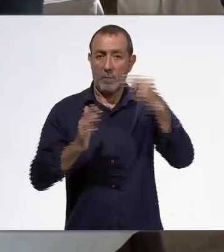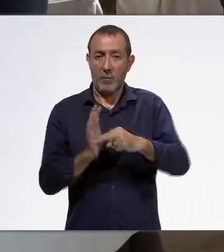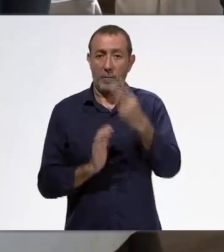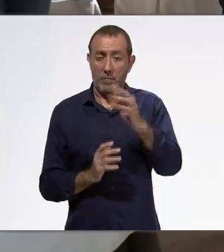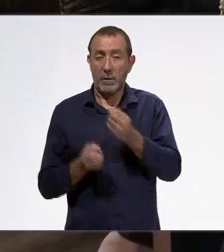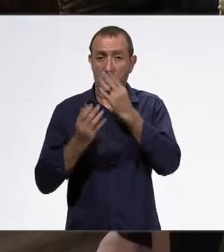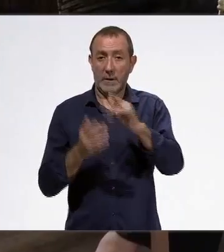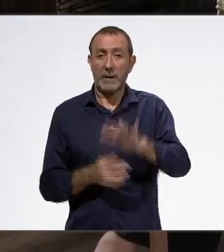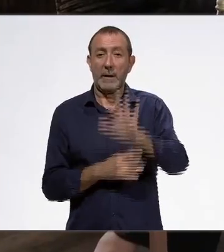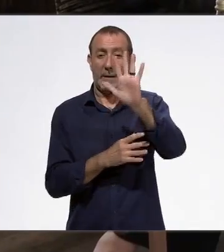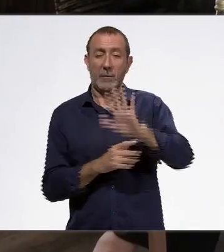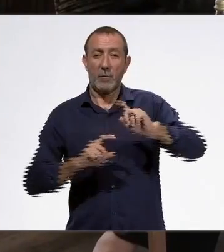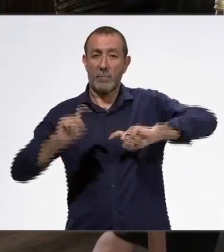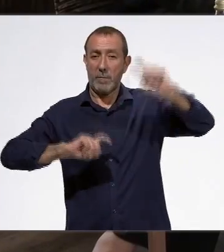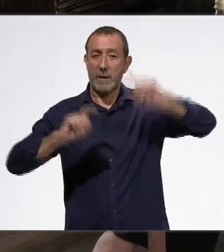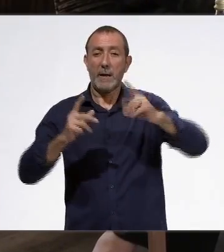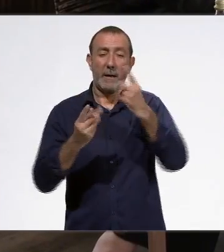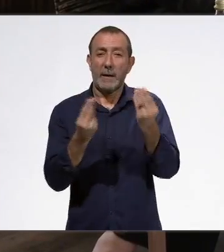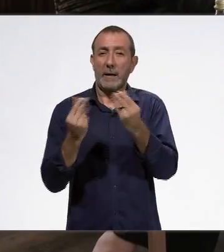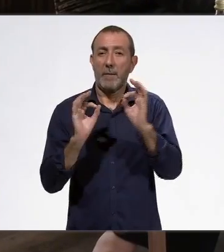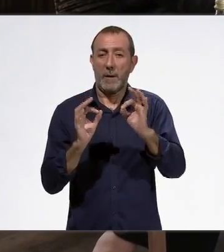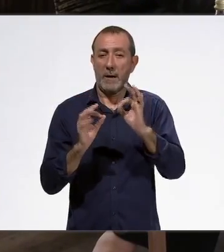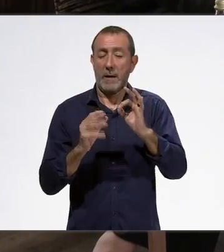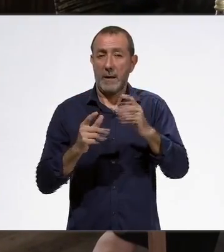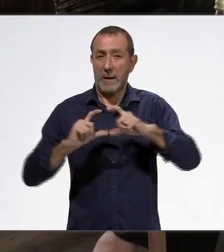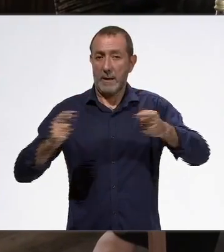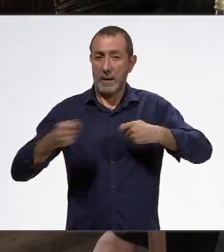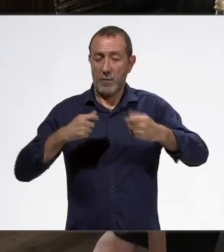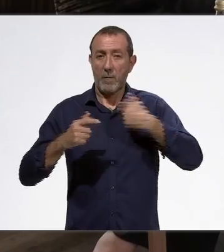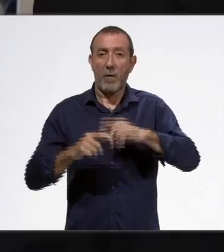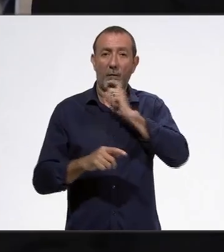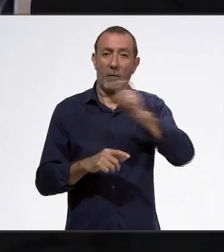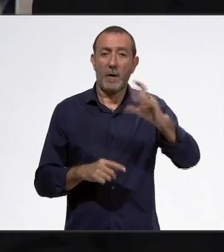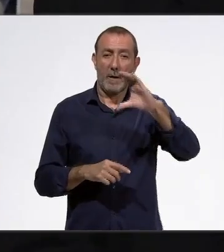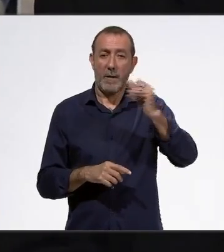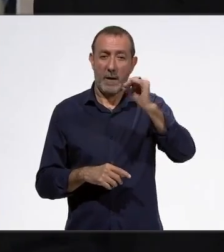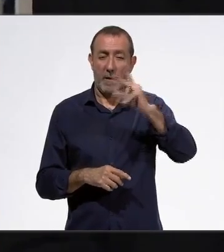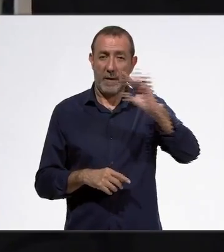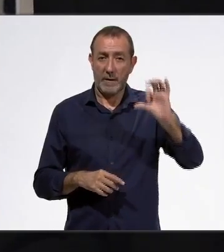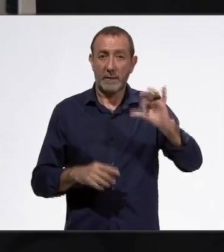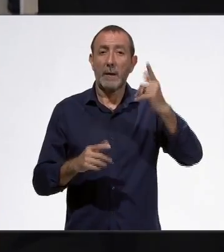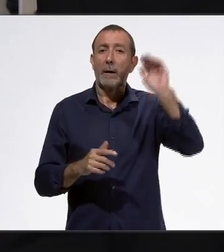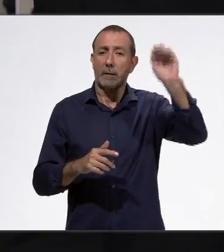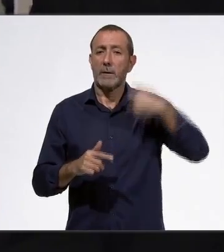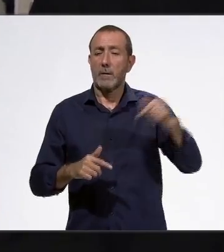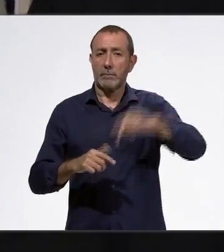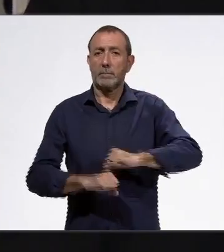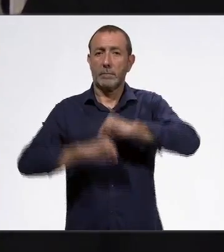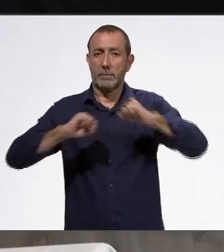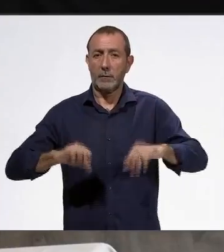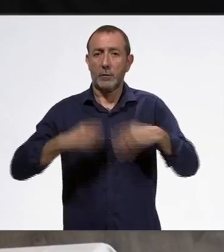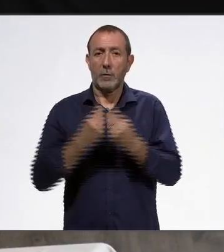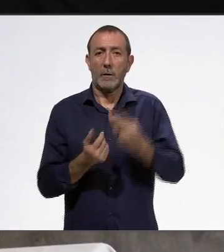lo pone de manifiesto El quinto barómetro del clima de negocio de la fundación ciedes que además habla de un capital extranjero consolidado de